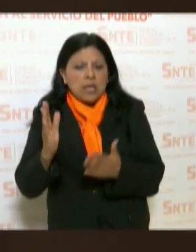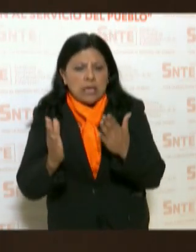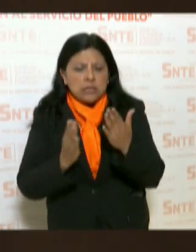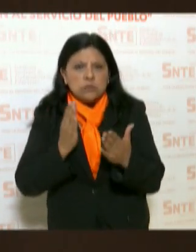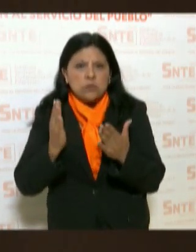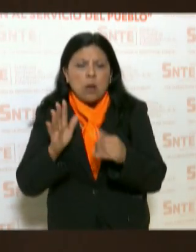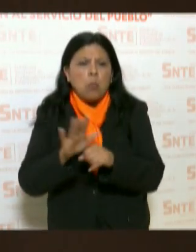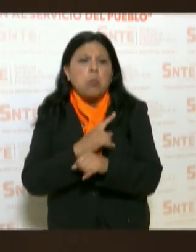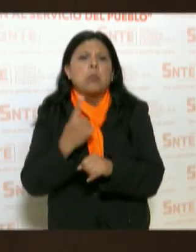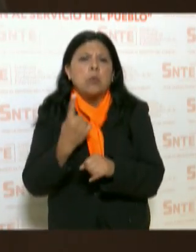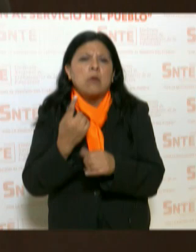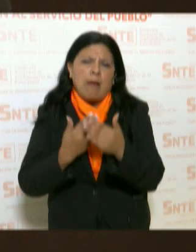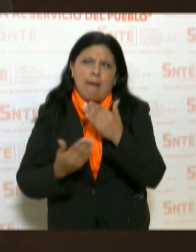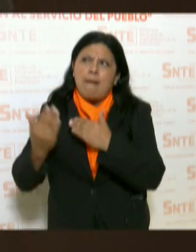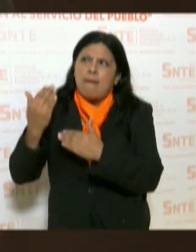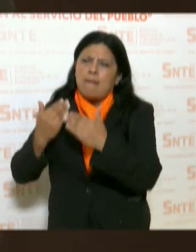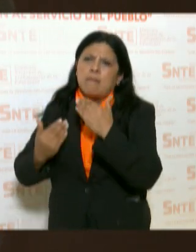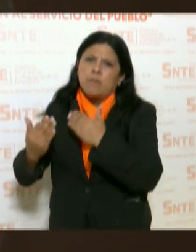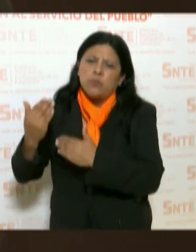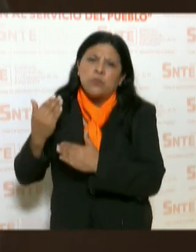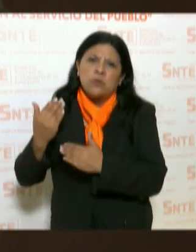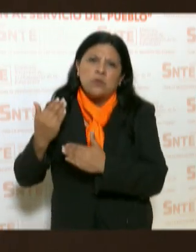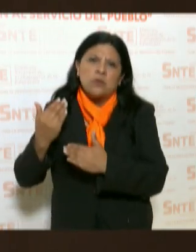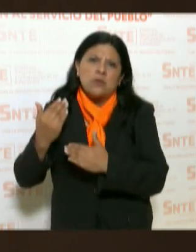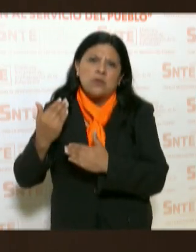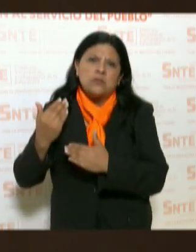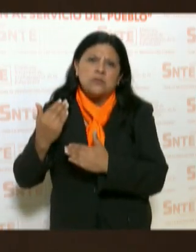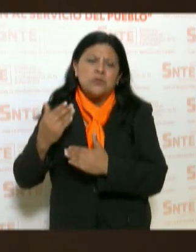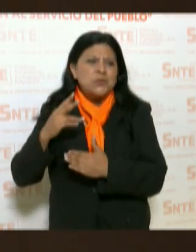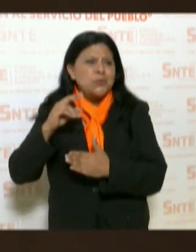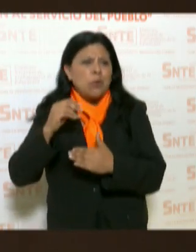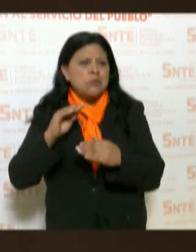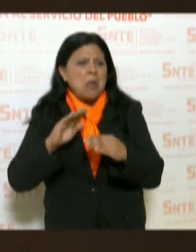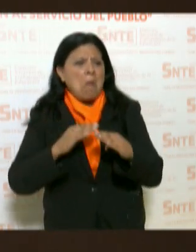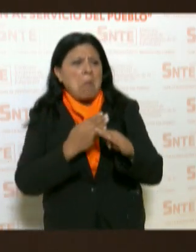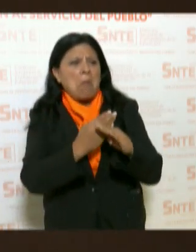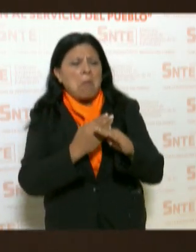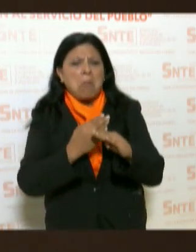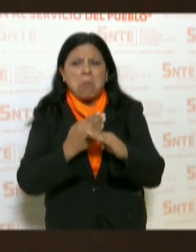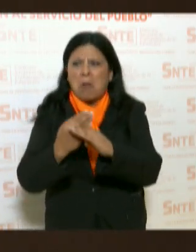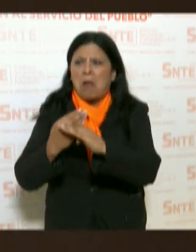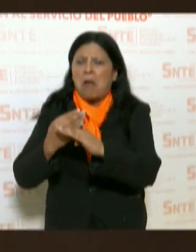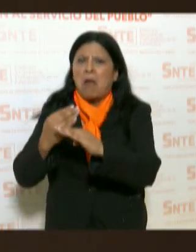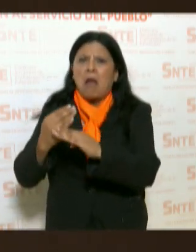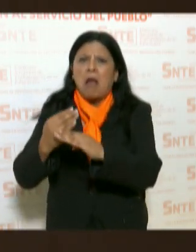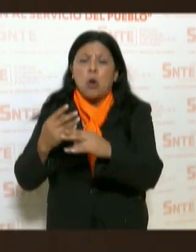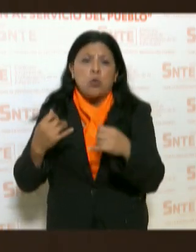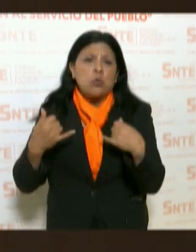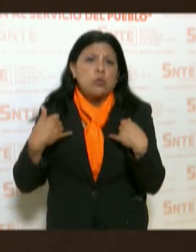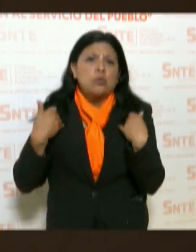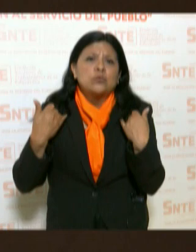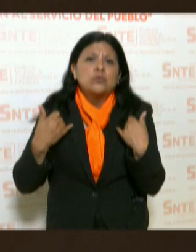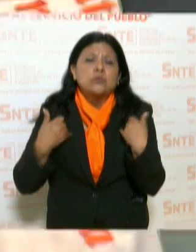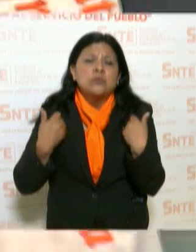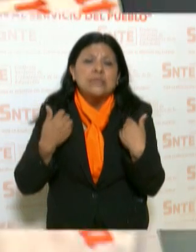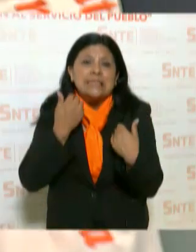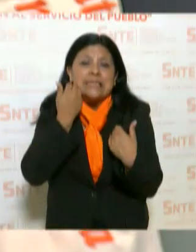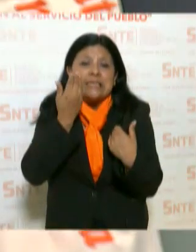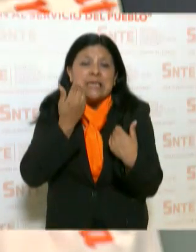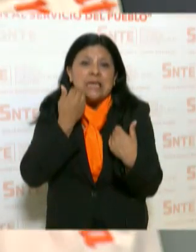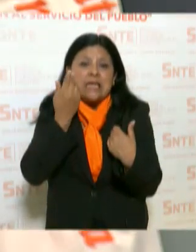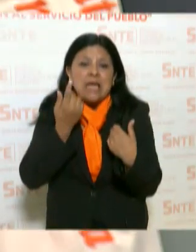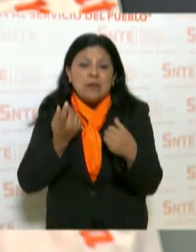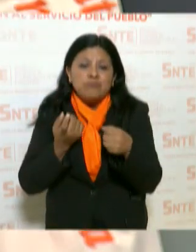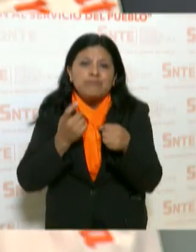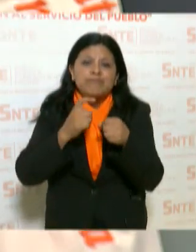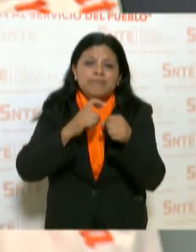en ese entonces no se rechazaba a los jóvenes que querían ingresar a las